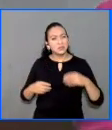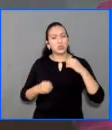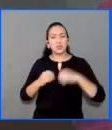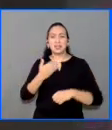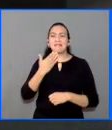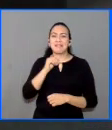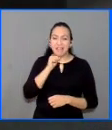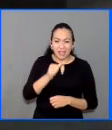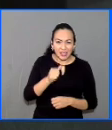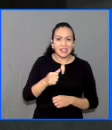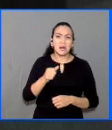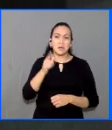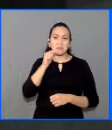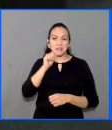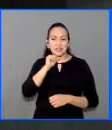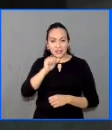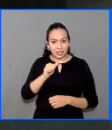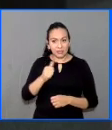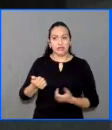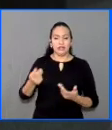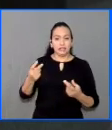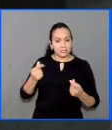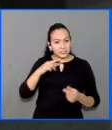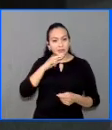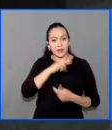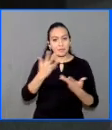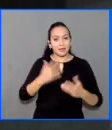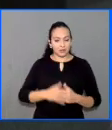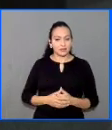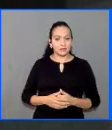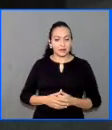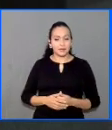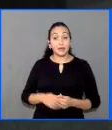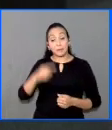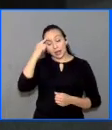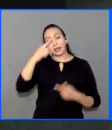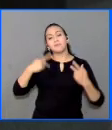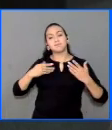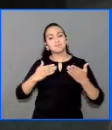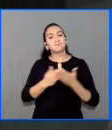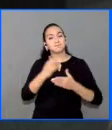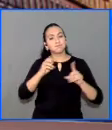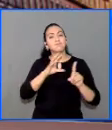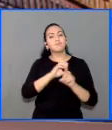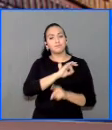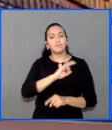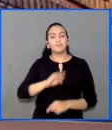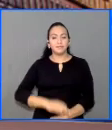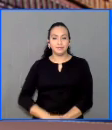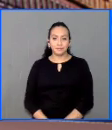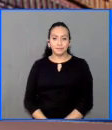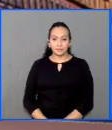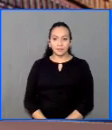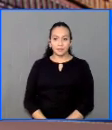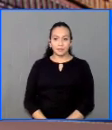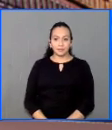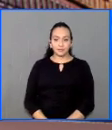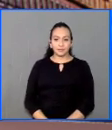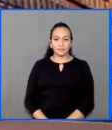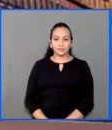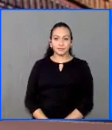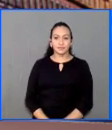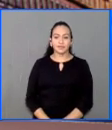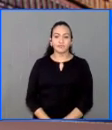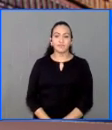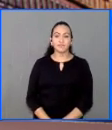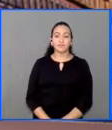el país. Para el canal del Poder Judicial de la Federación, Rosy García. Trabajadores de la Defensoría